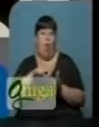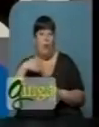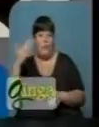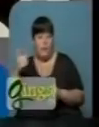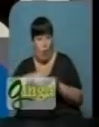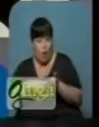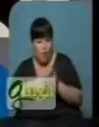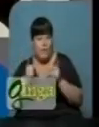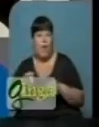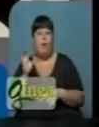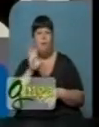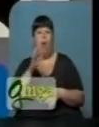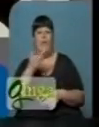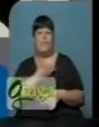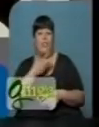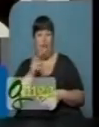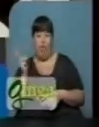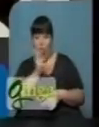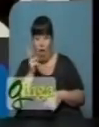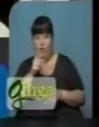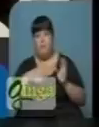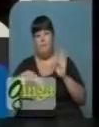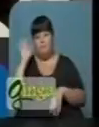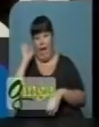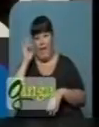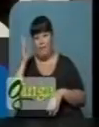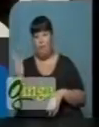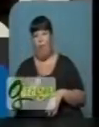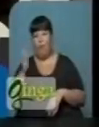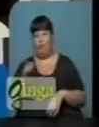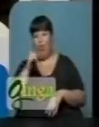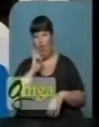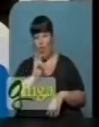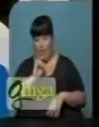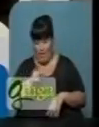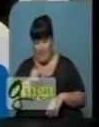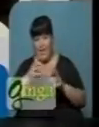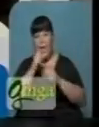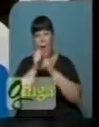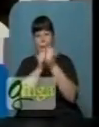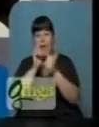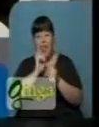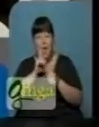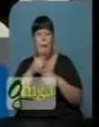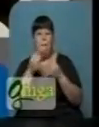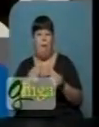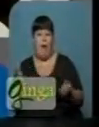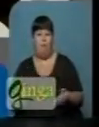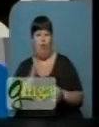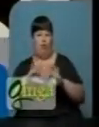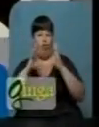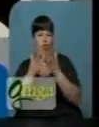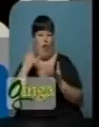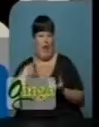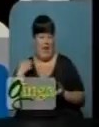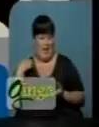aires y provincia de santa fe que son altamente productoras desde los tambos para la producción general